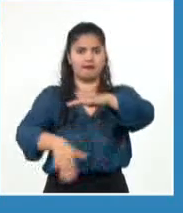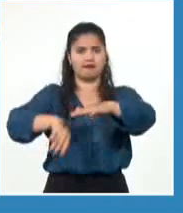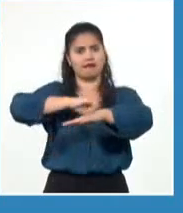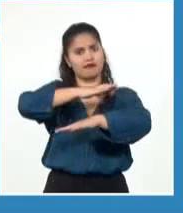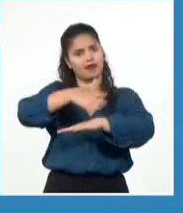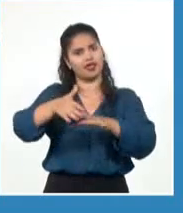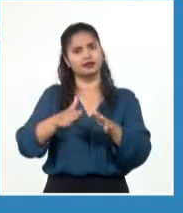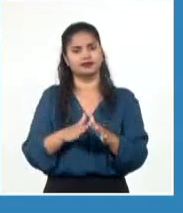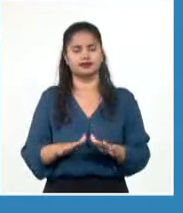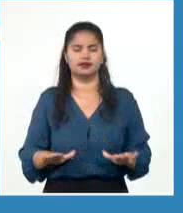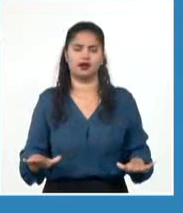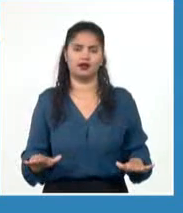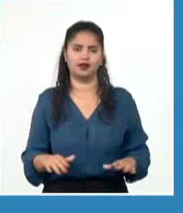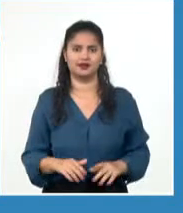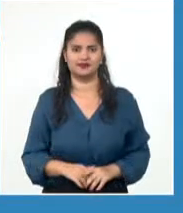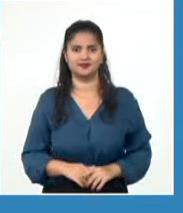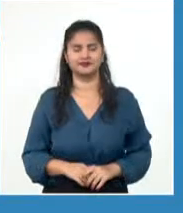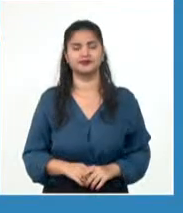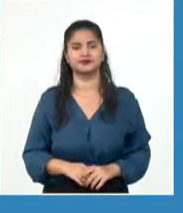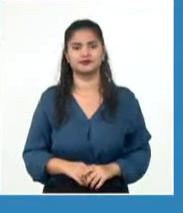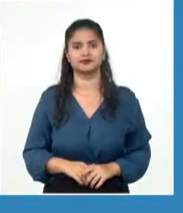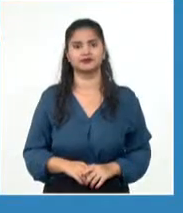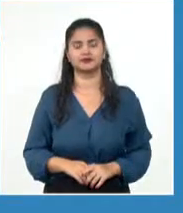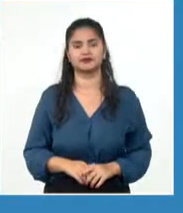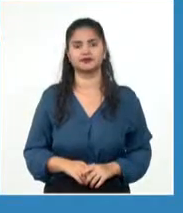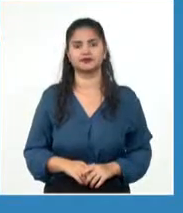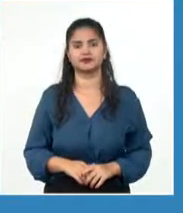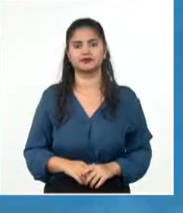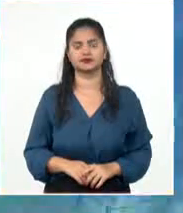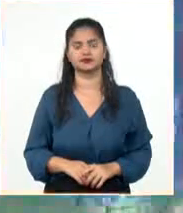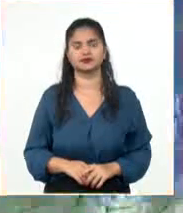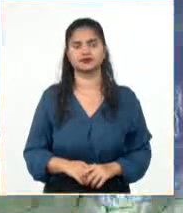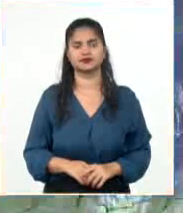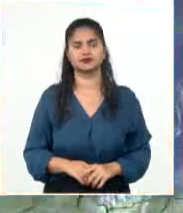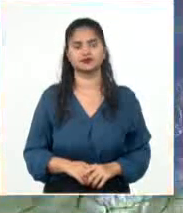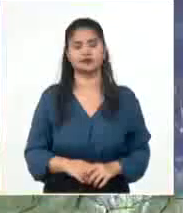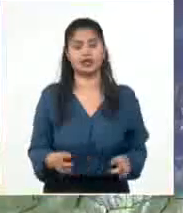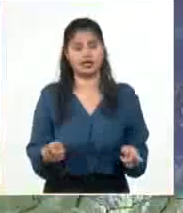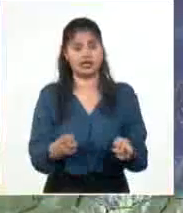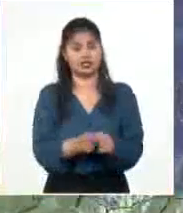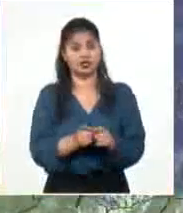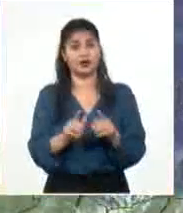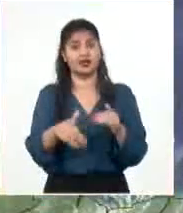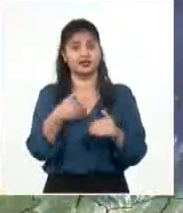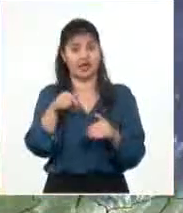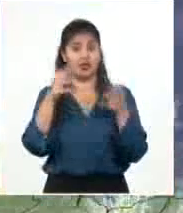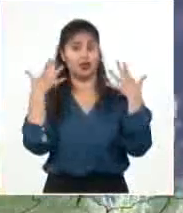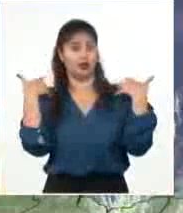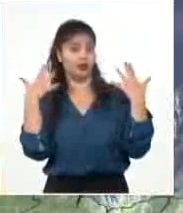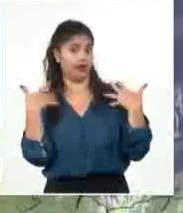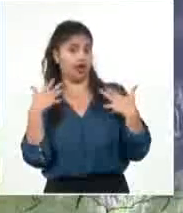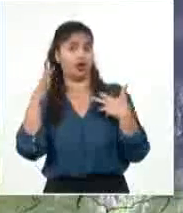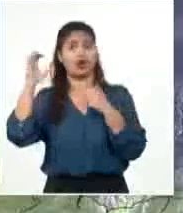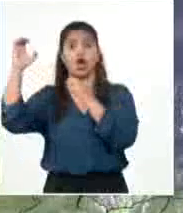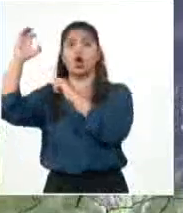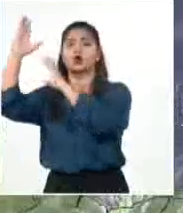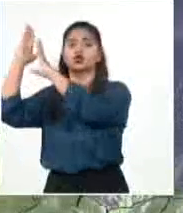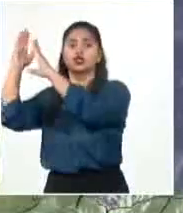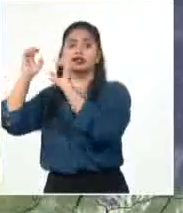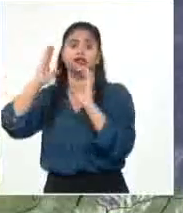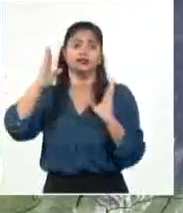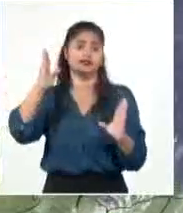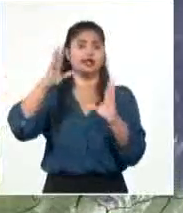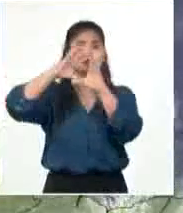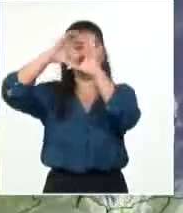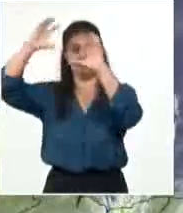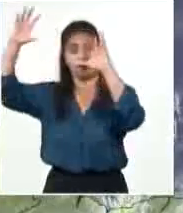también en el norte de la región oriental, y la mar estará tranquila en el resto de las costas. En resumen, para hoy, chubascos, lluvias y algunas tormentas eléctricas